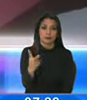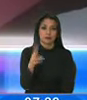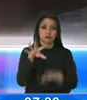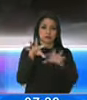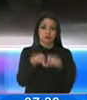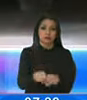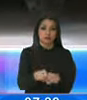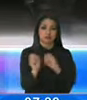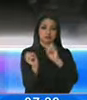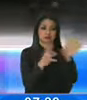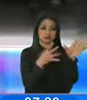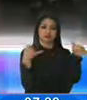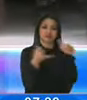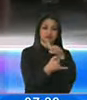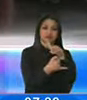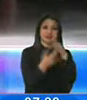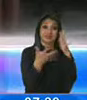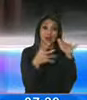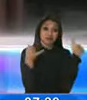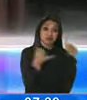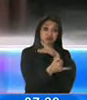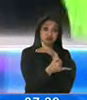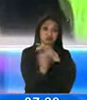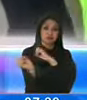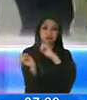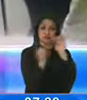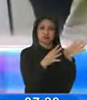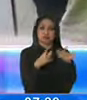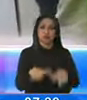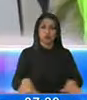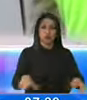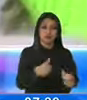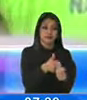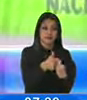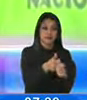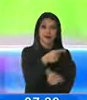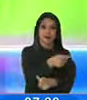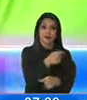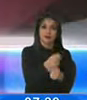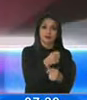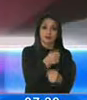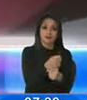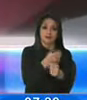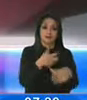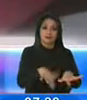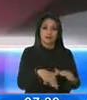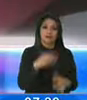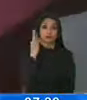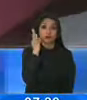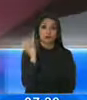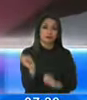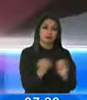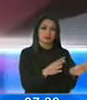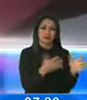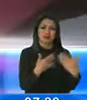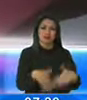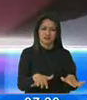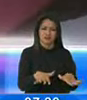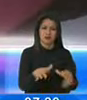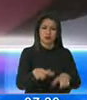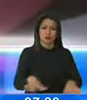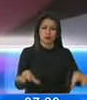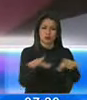hasta este lugar. Después del abuso, la víctima fue abandonada en un sitio cercano al lugar donde trabajaba. La chica fue abandonada en un